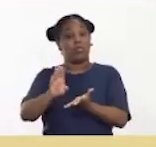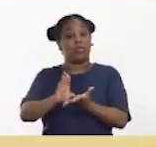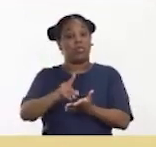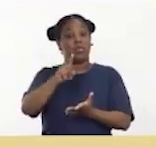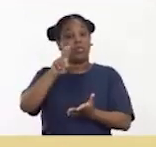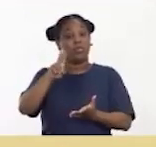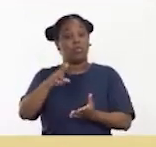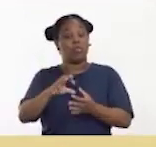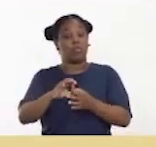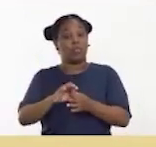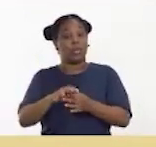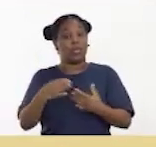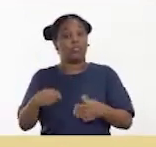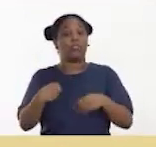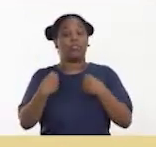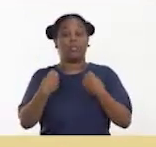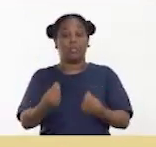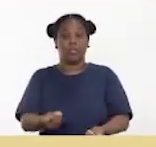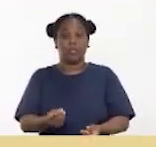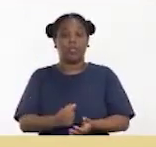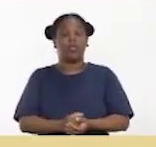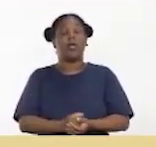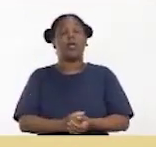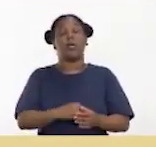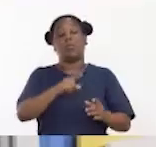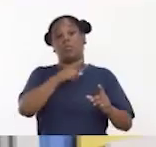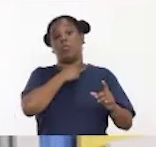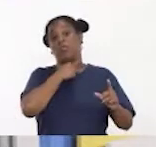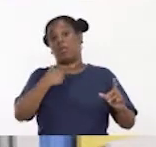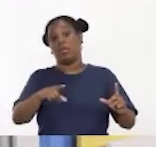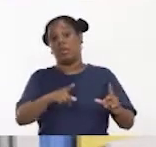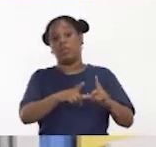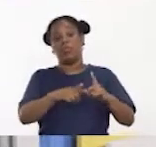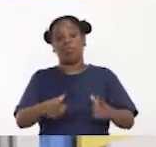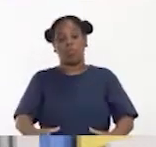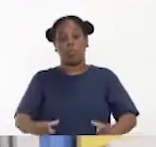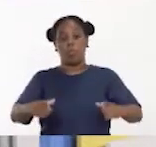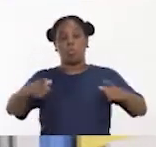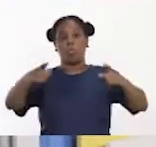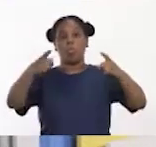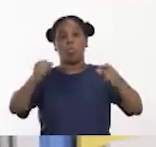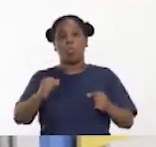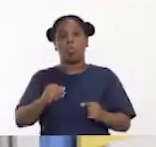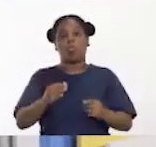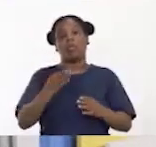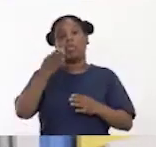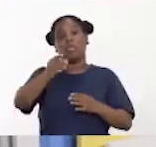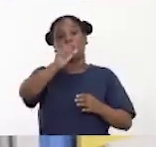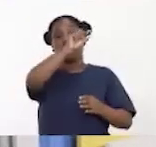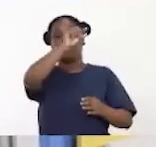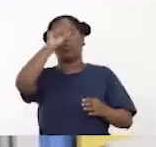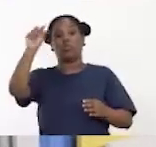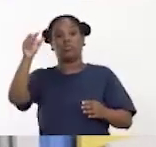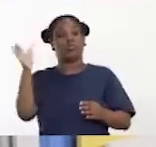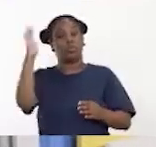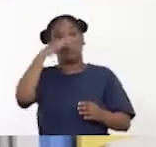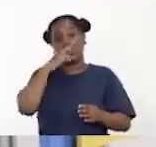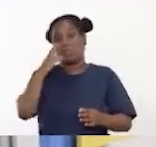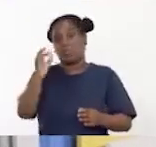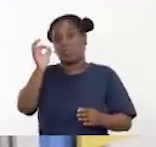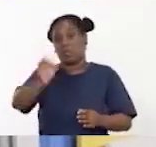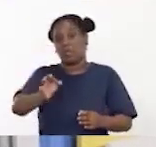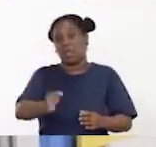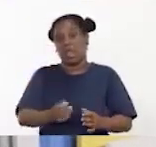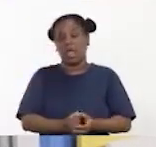de una situación de la determinación de la arista de un cubo con otros elementos que conduce a una ecuación que no tiene solución